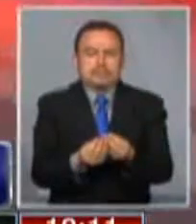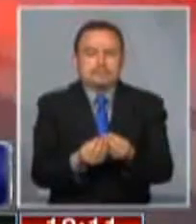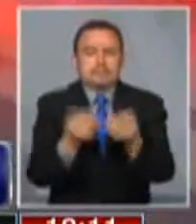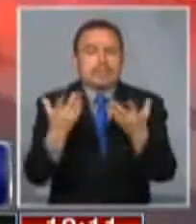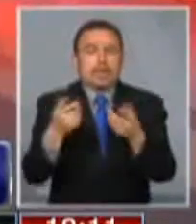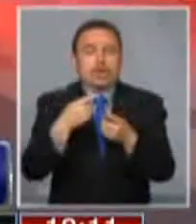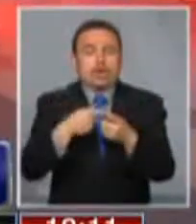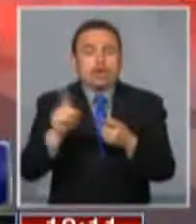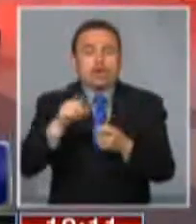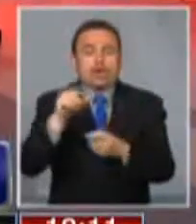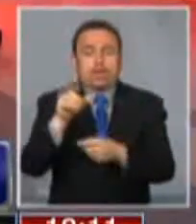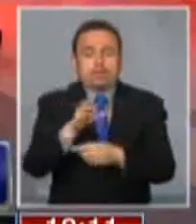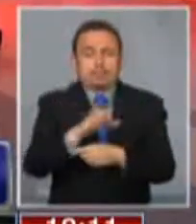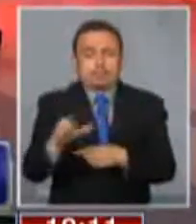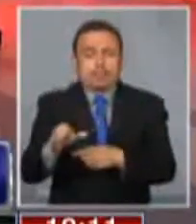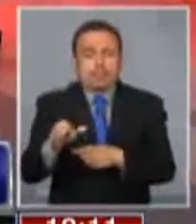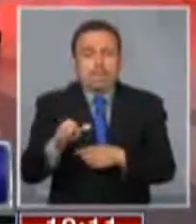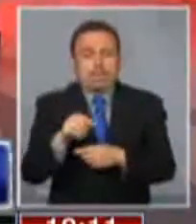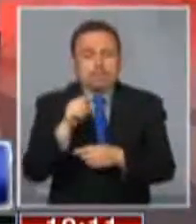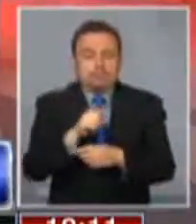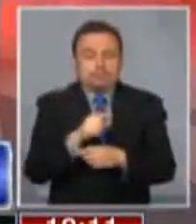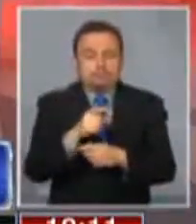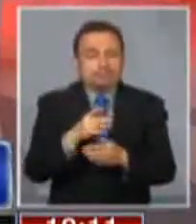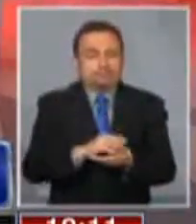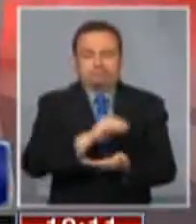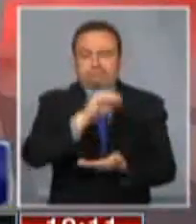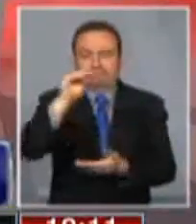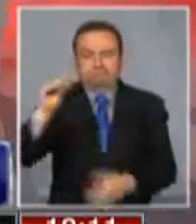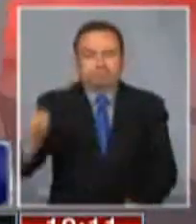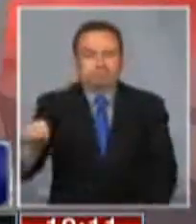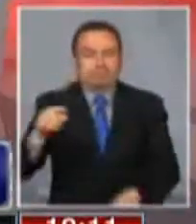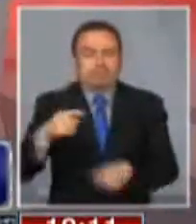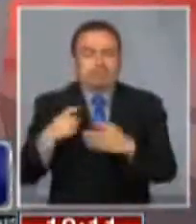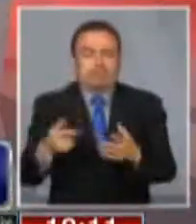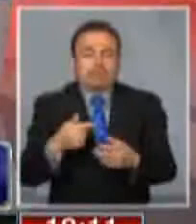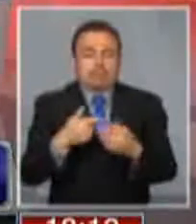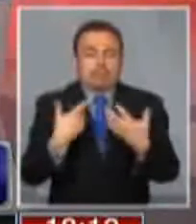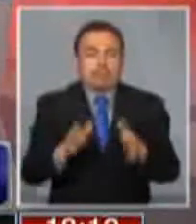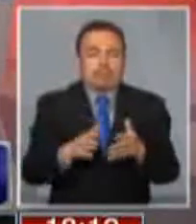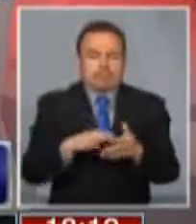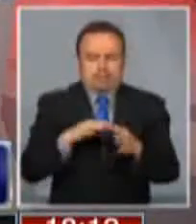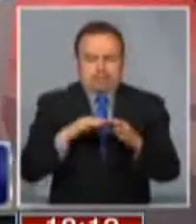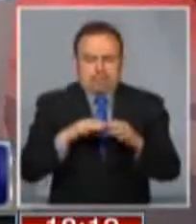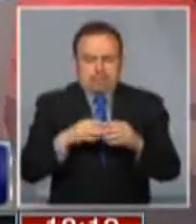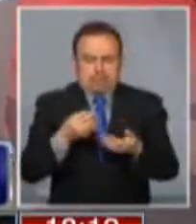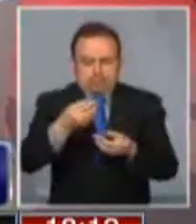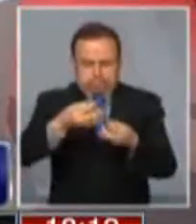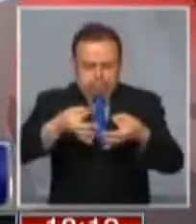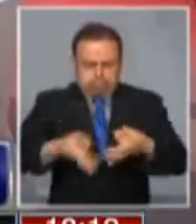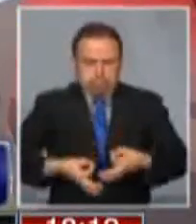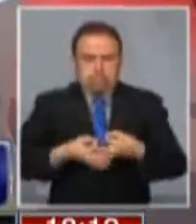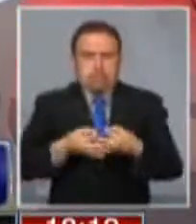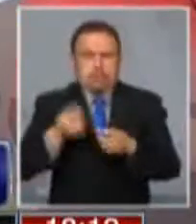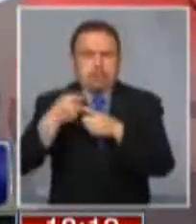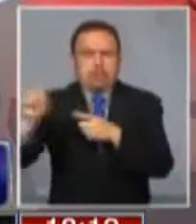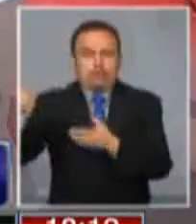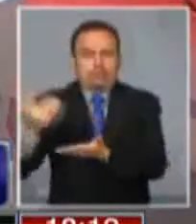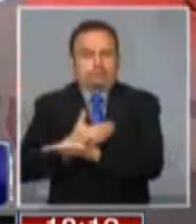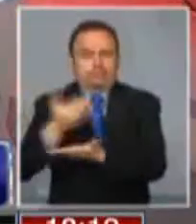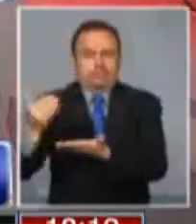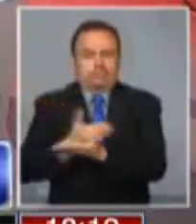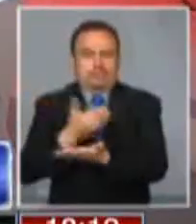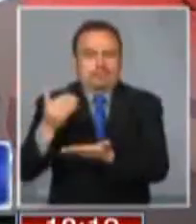trasladando la gente de un barrio a otro. O sea, vemos cómo mientras nosotros en Bellavista sacamos cuentas tristes, en otros barrios se están